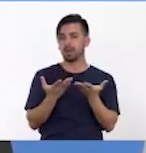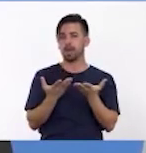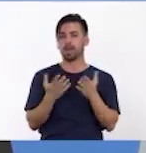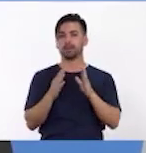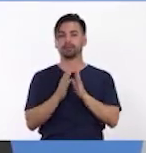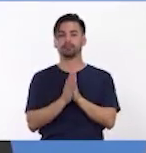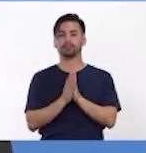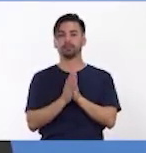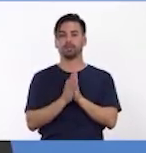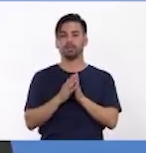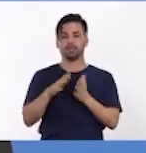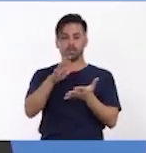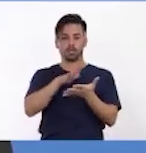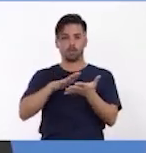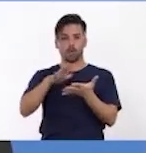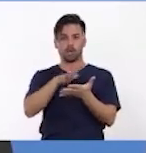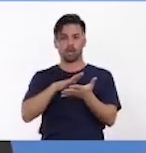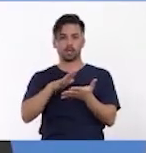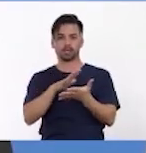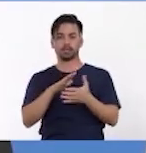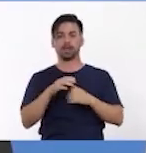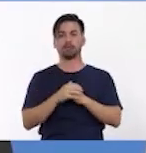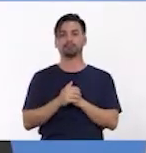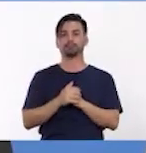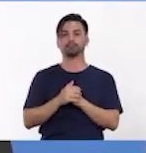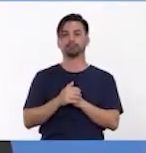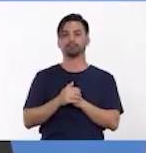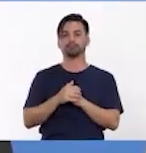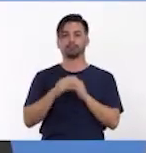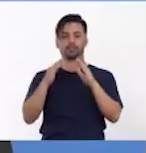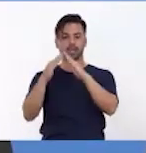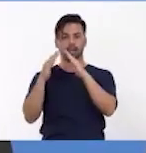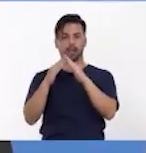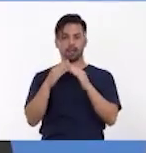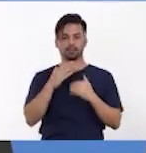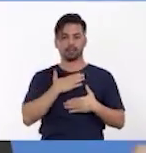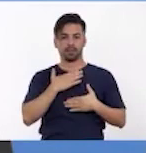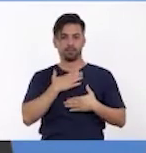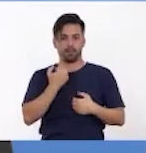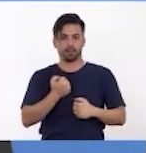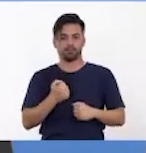a Cinesoft, que allí le pueden aportar muchos elementos,